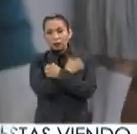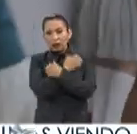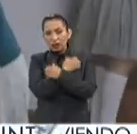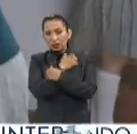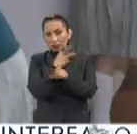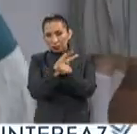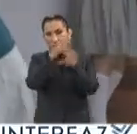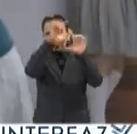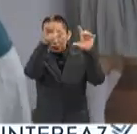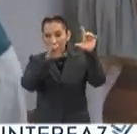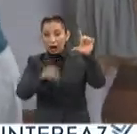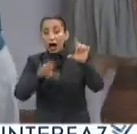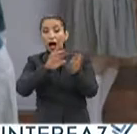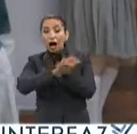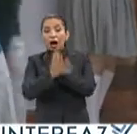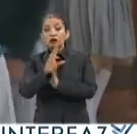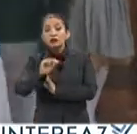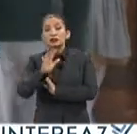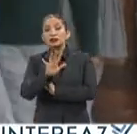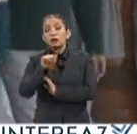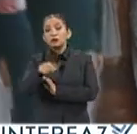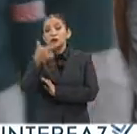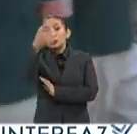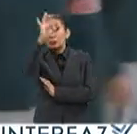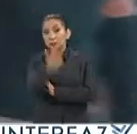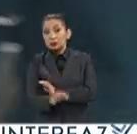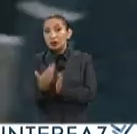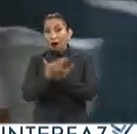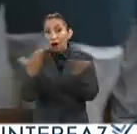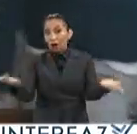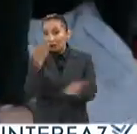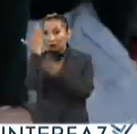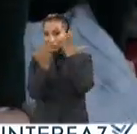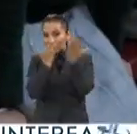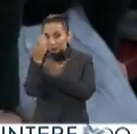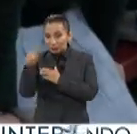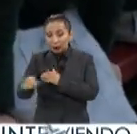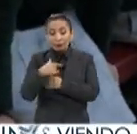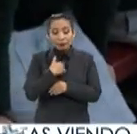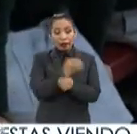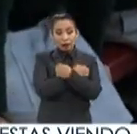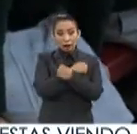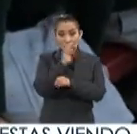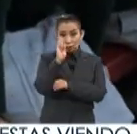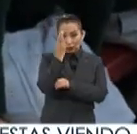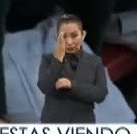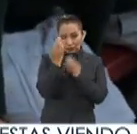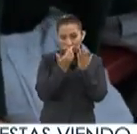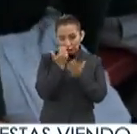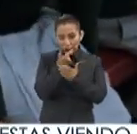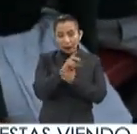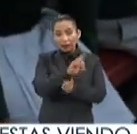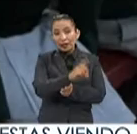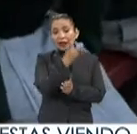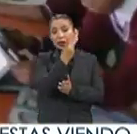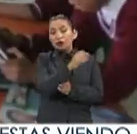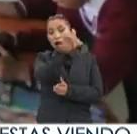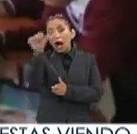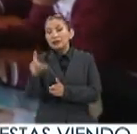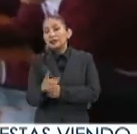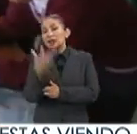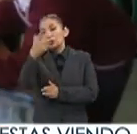media superior a 85.7%, en tanto que en educación superior incrementó del 32